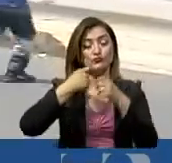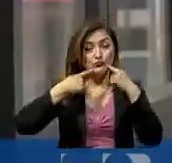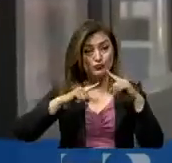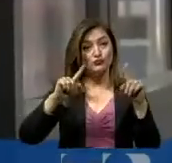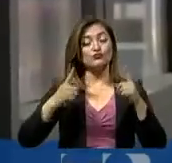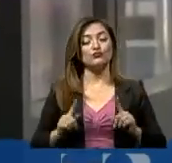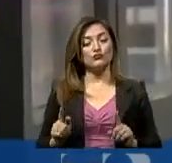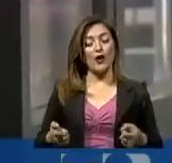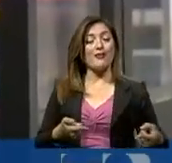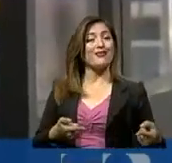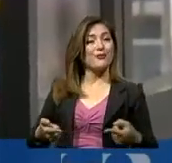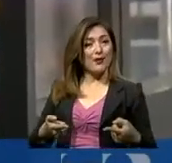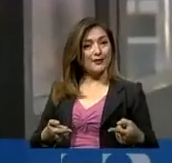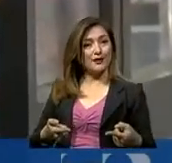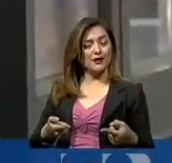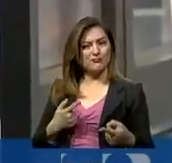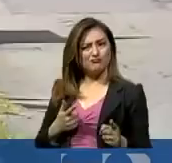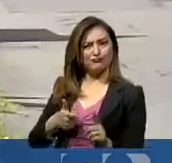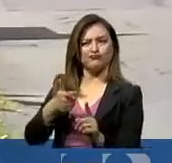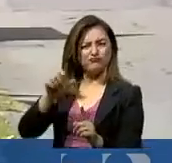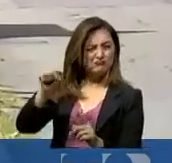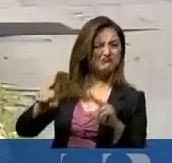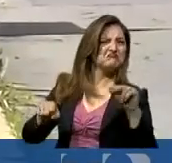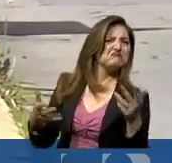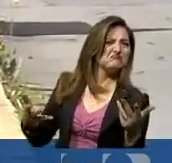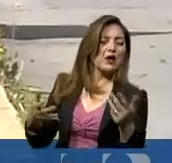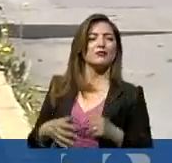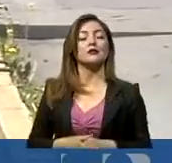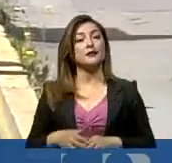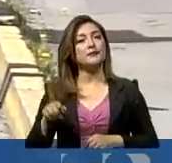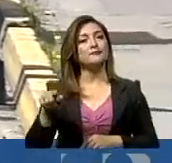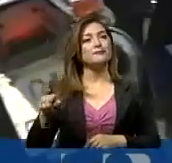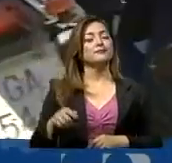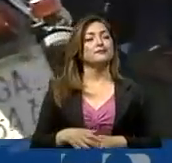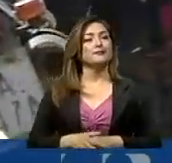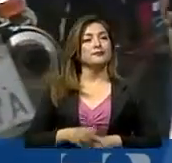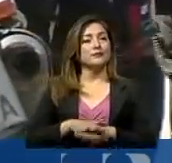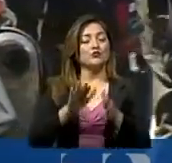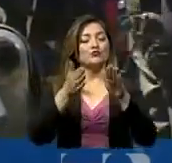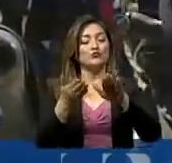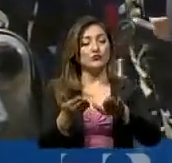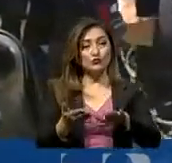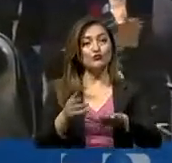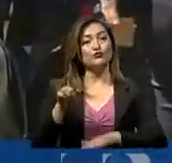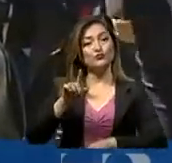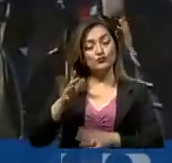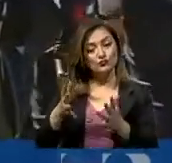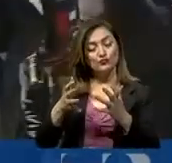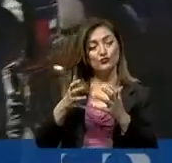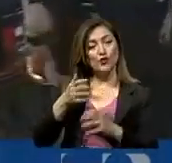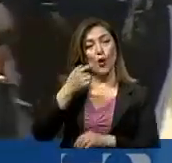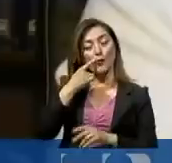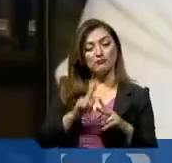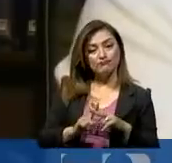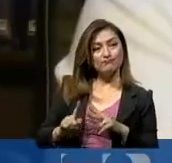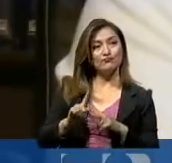debate generado respecto a su actuación como guardia. La muerte del hombre que motivó la investigación ocurrió cuando Josué intentó impedir que